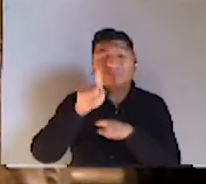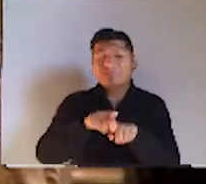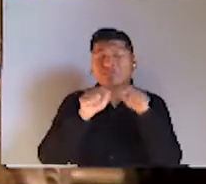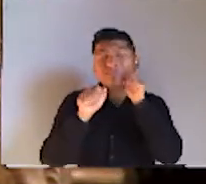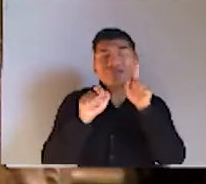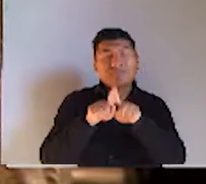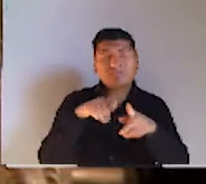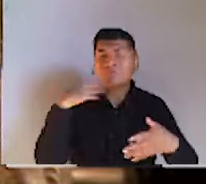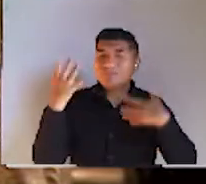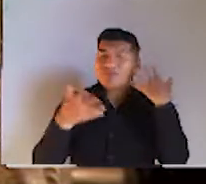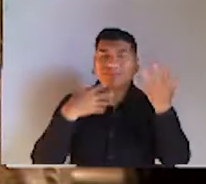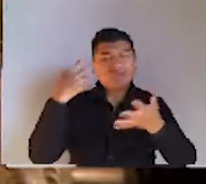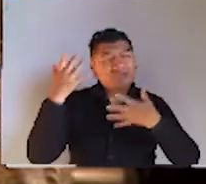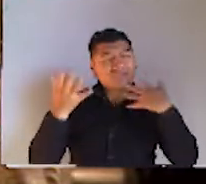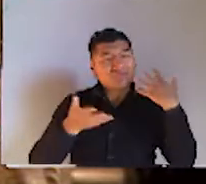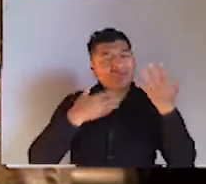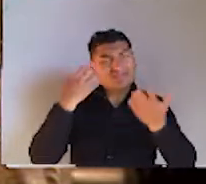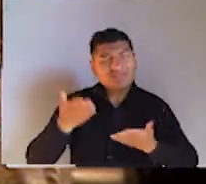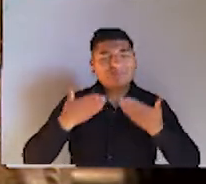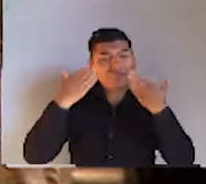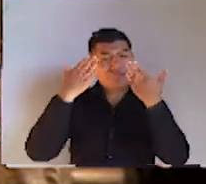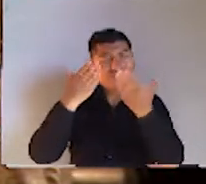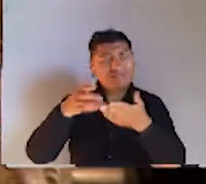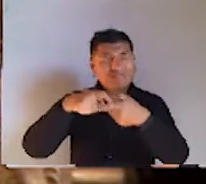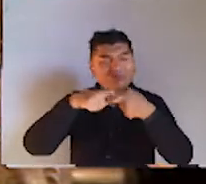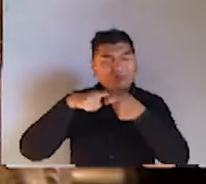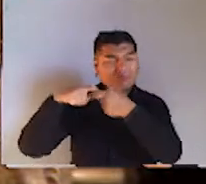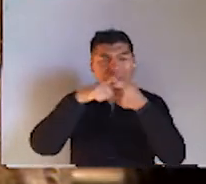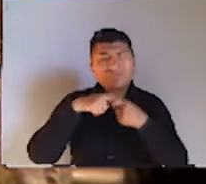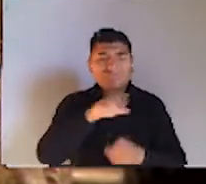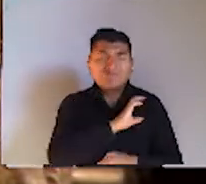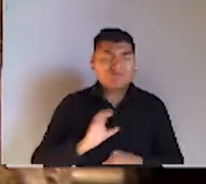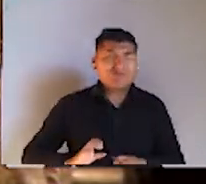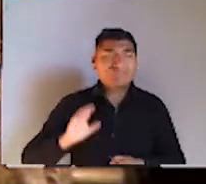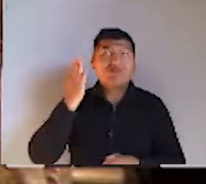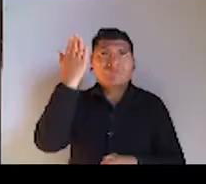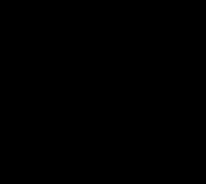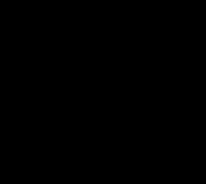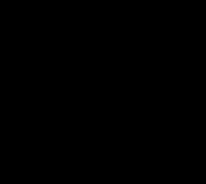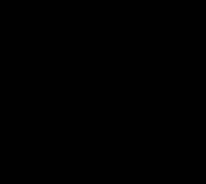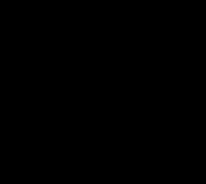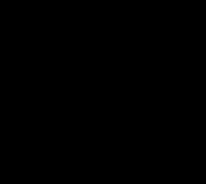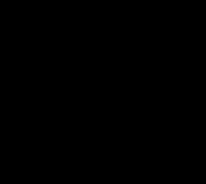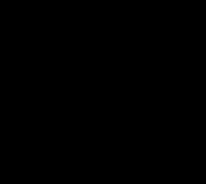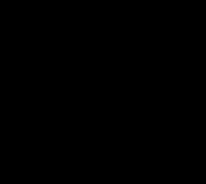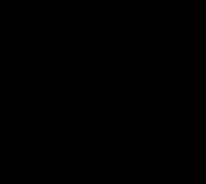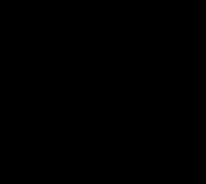alegría producida por la amistad de Cristo en nuestras vidas.